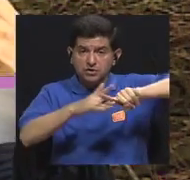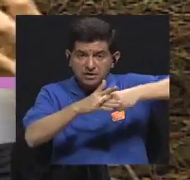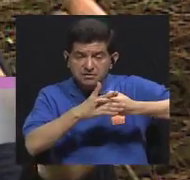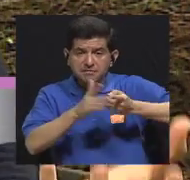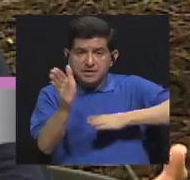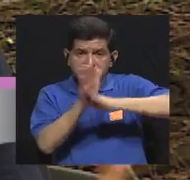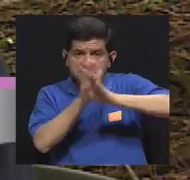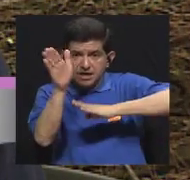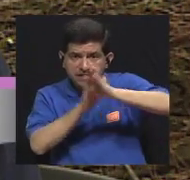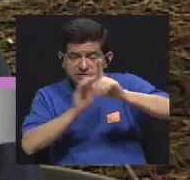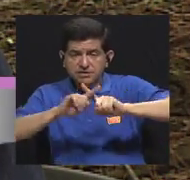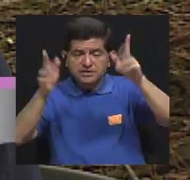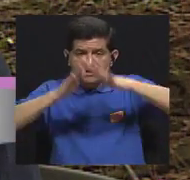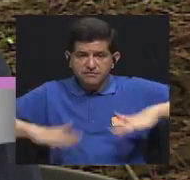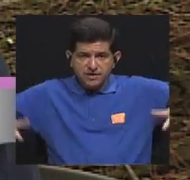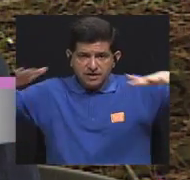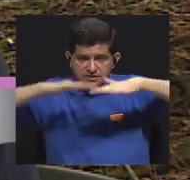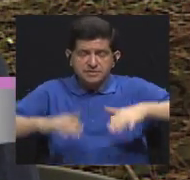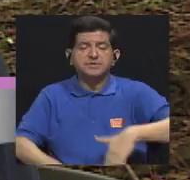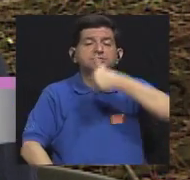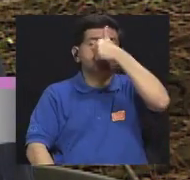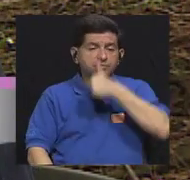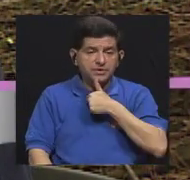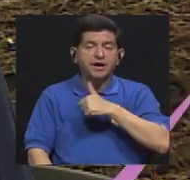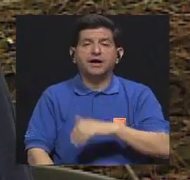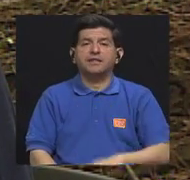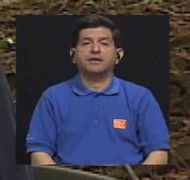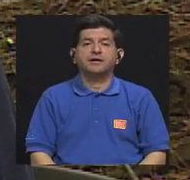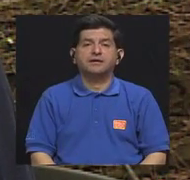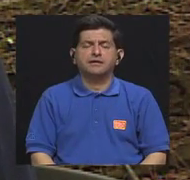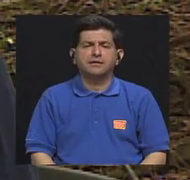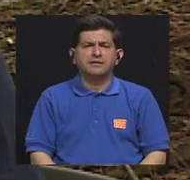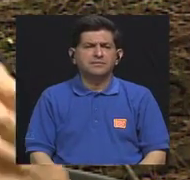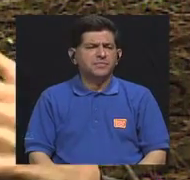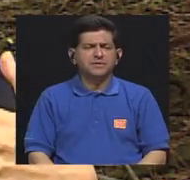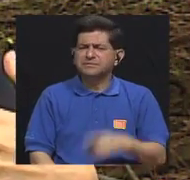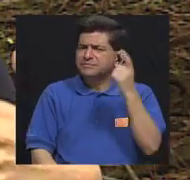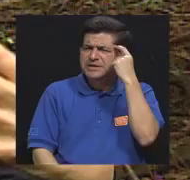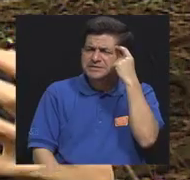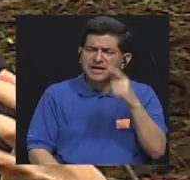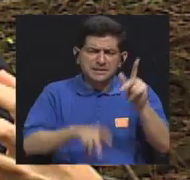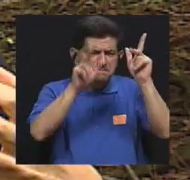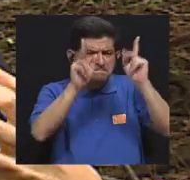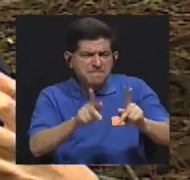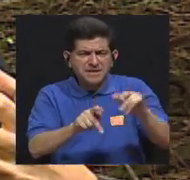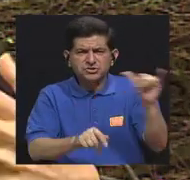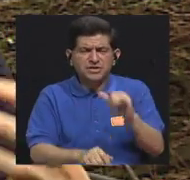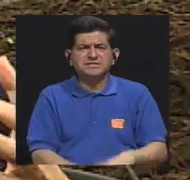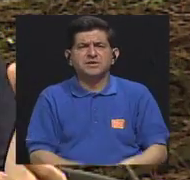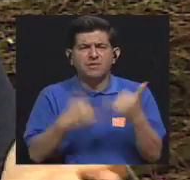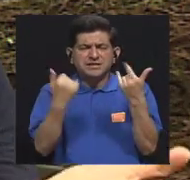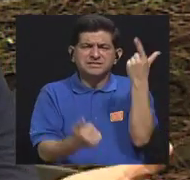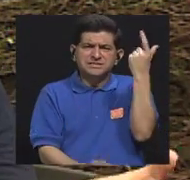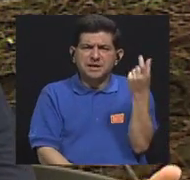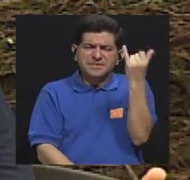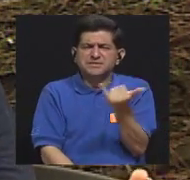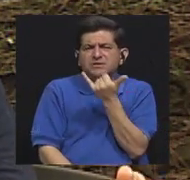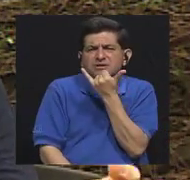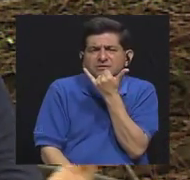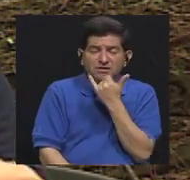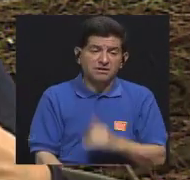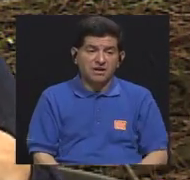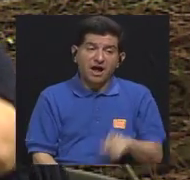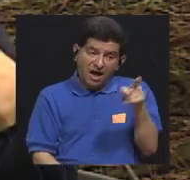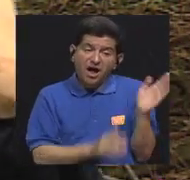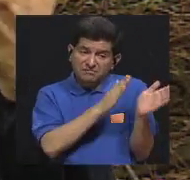esto debería empezar a desarrollarse en muchos de los espacios a nivel privado también, porque ¿qué pasa con la gente que también se va a pensionar?